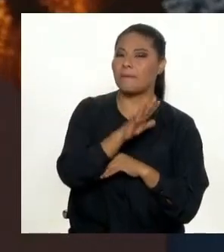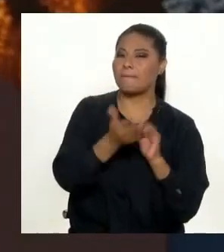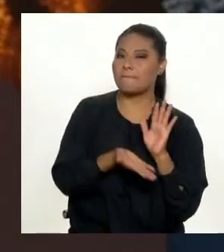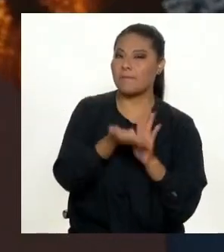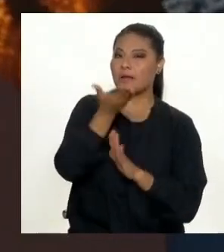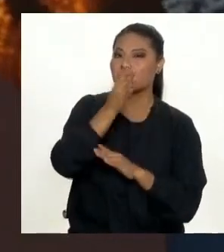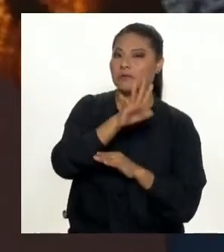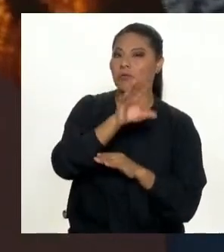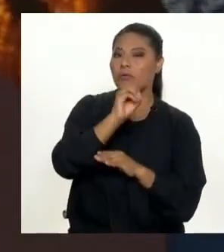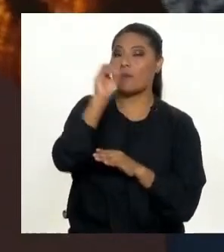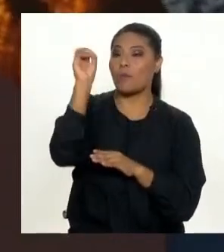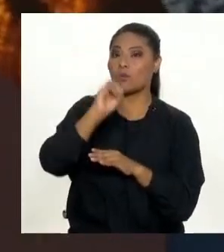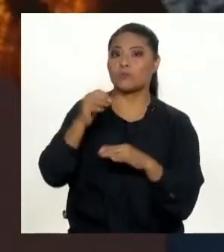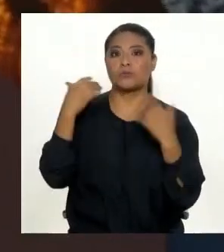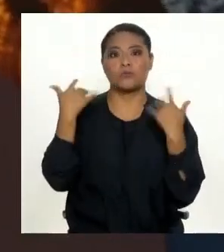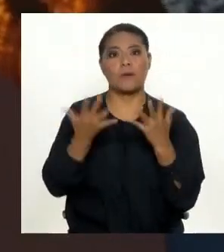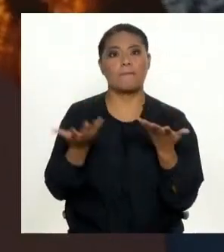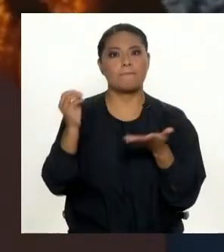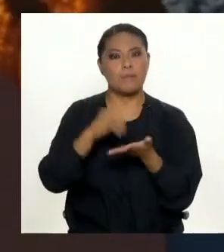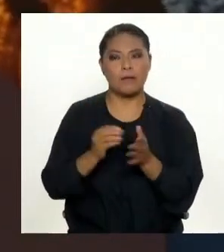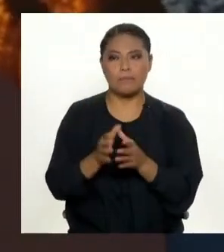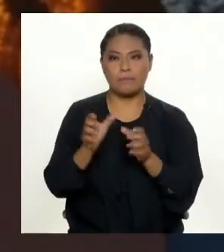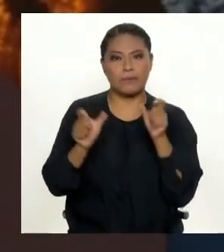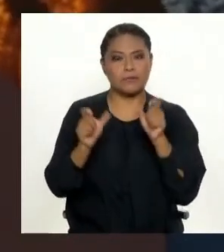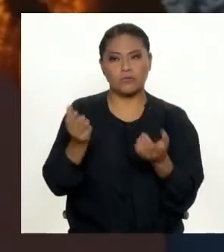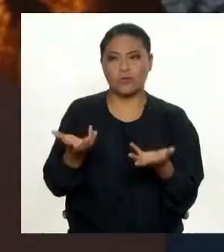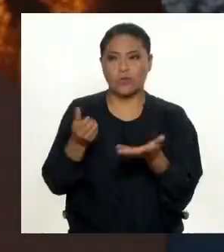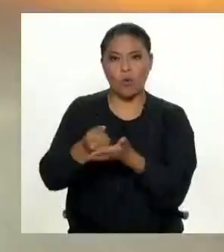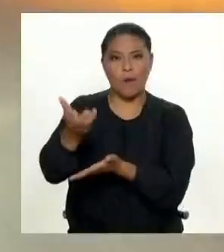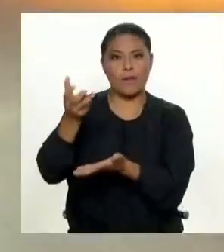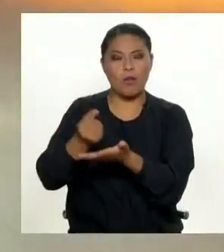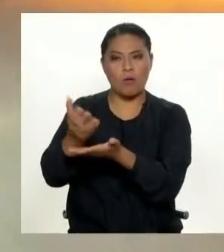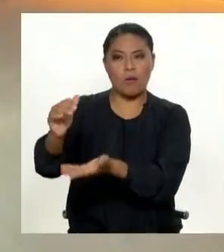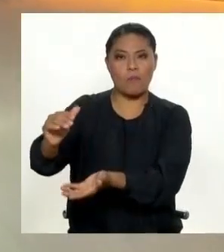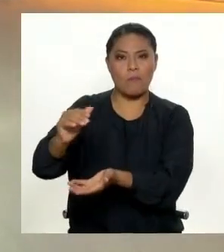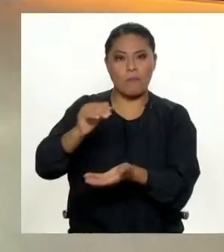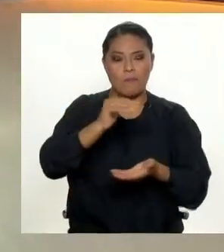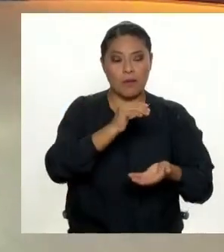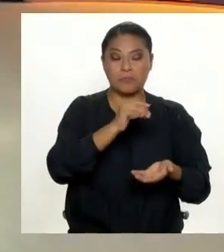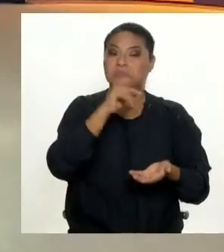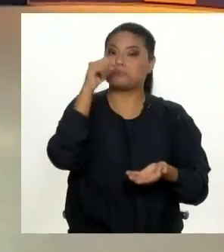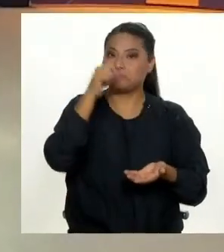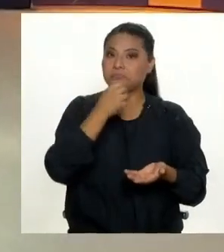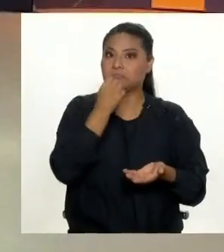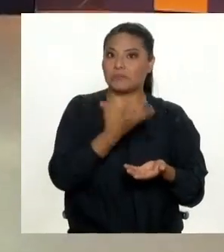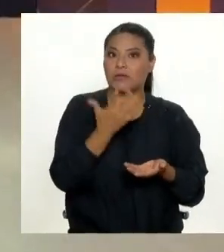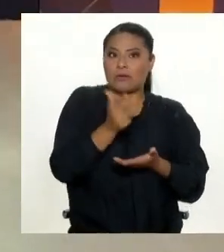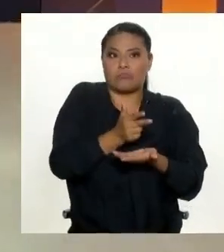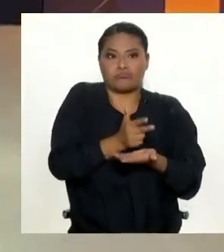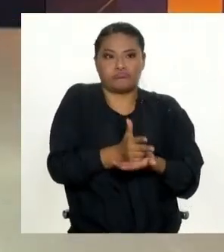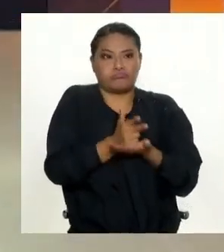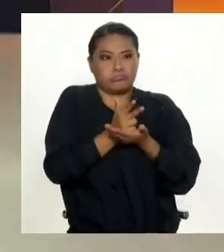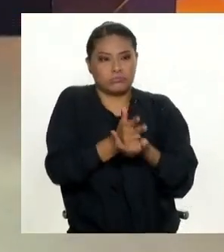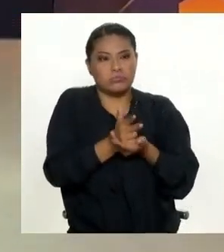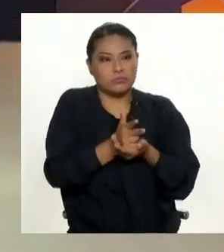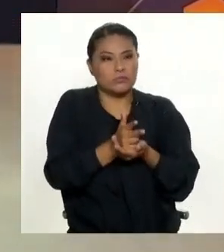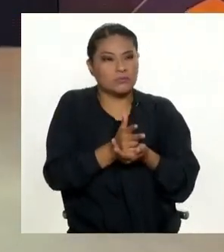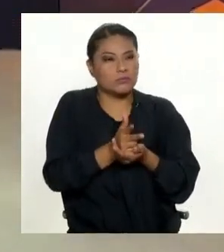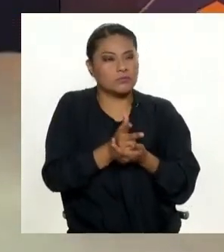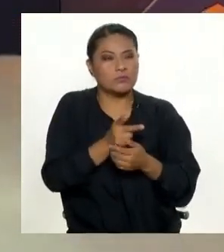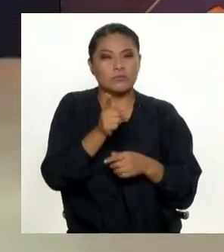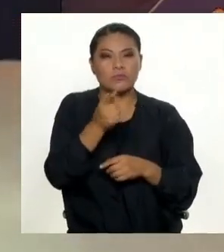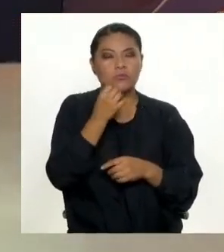50%, Gastón. Importante esta data y a tomar también en consideración. Mira, hemos apuntado, son en su